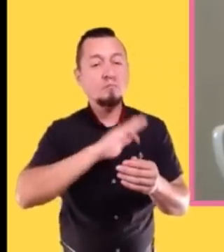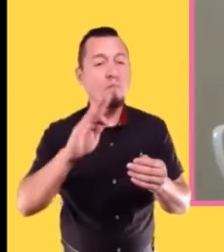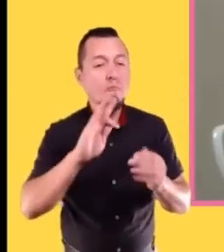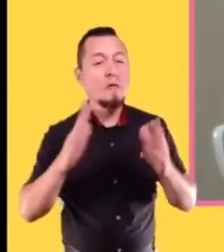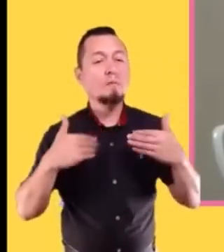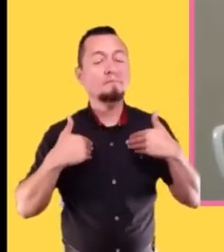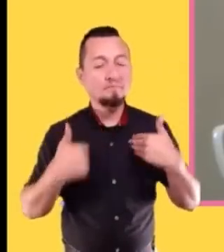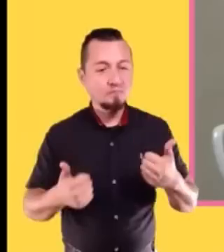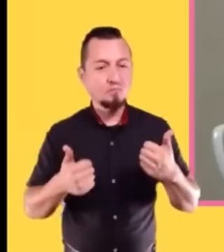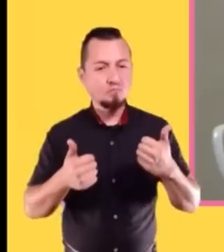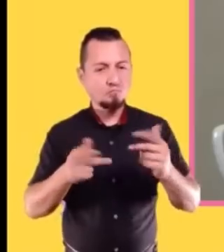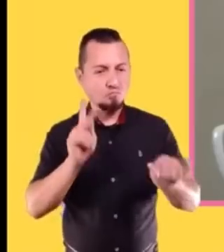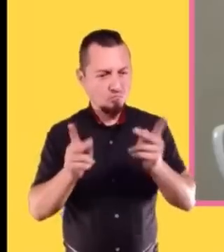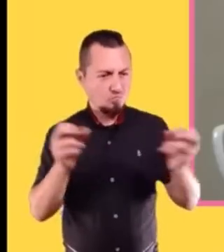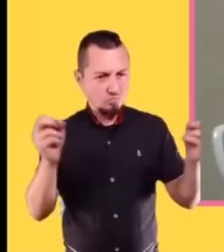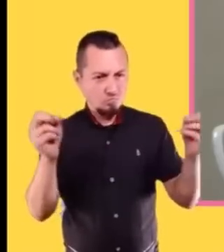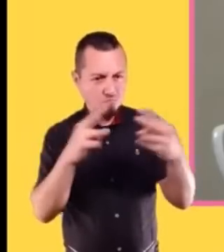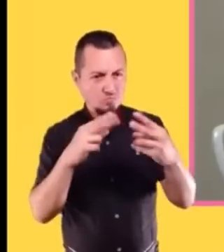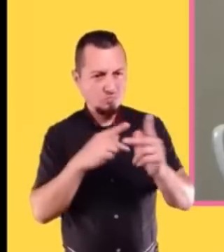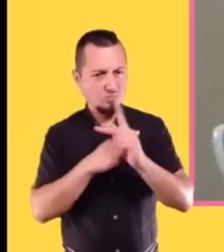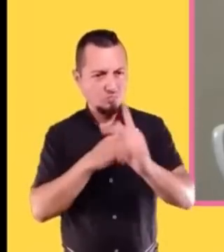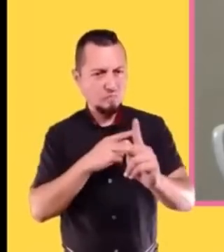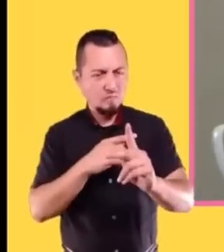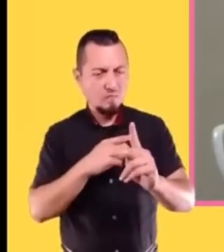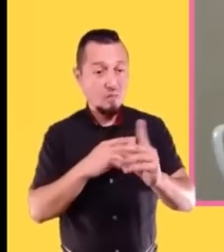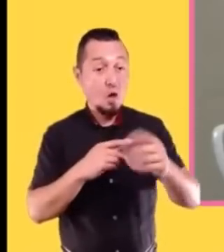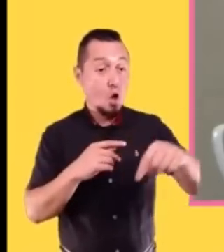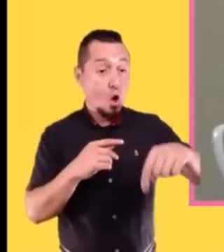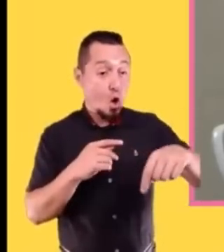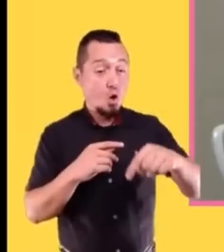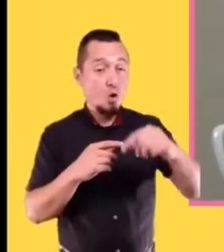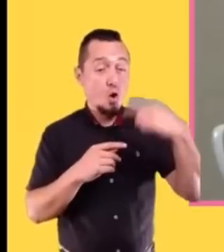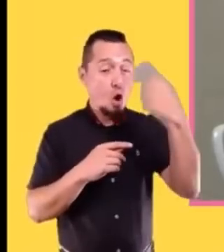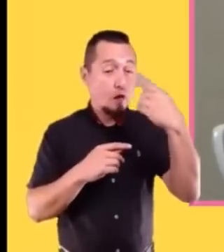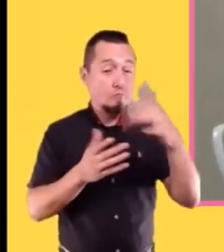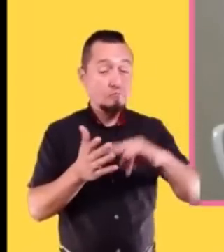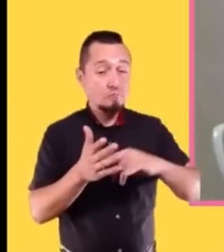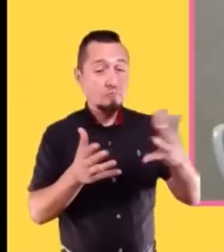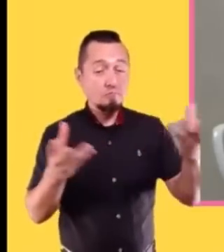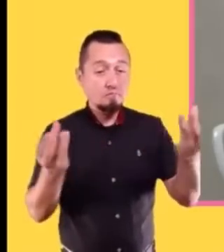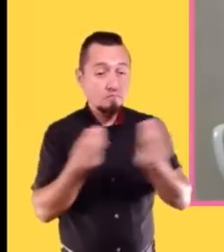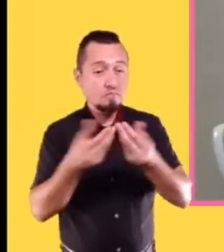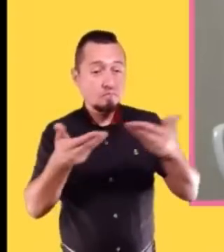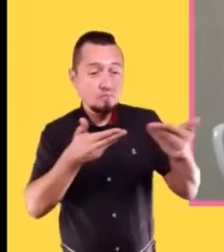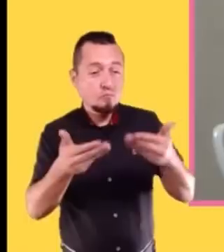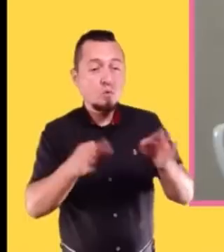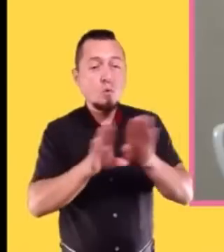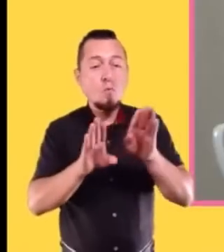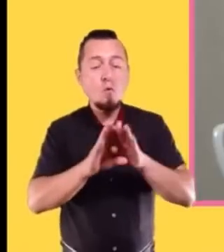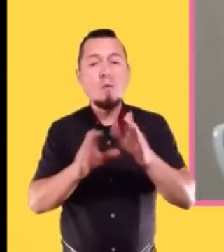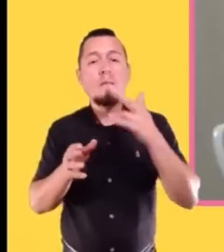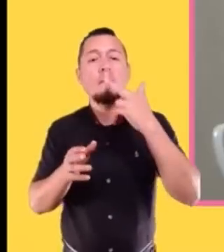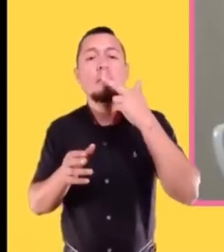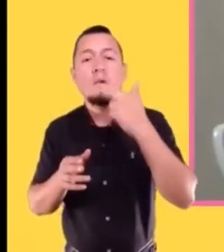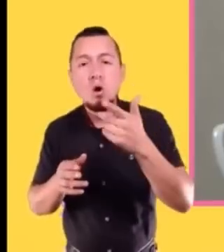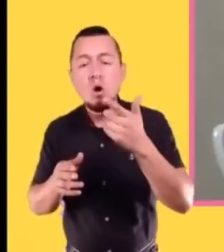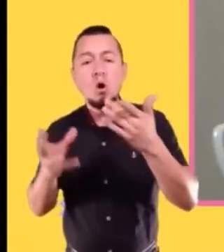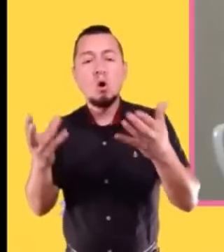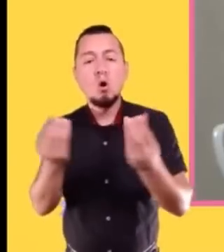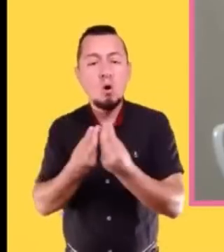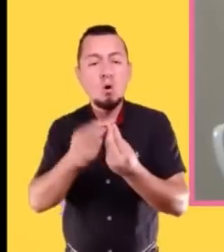vernos en las siguientes horas, para ver también su opinión de cómo consideran ellos que es mejor una implementación ante un